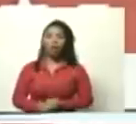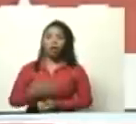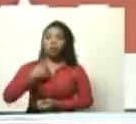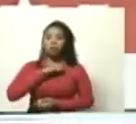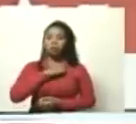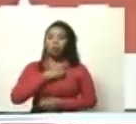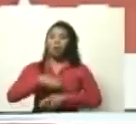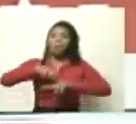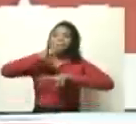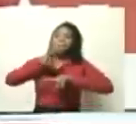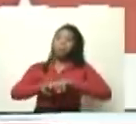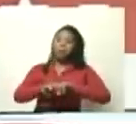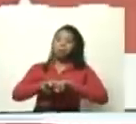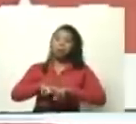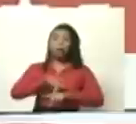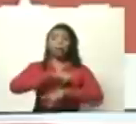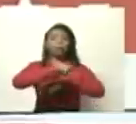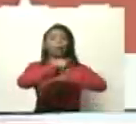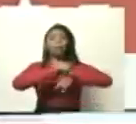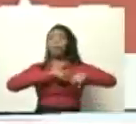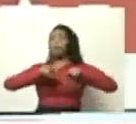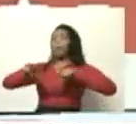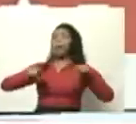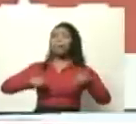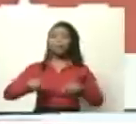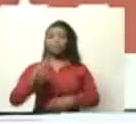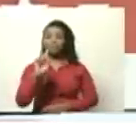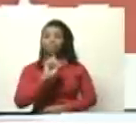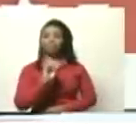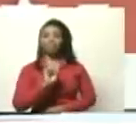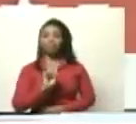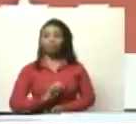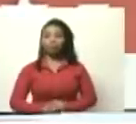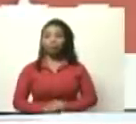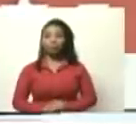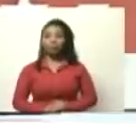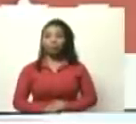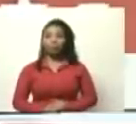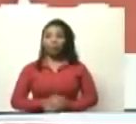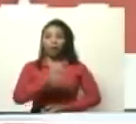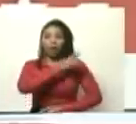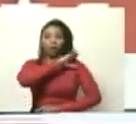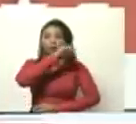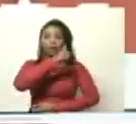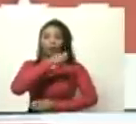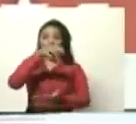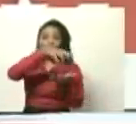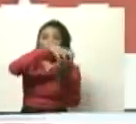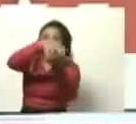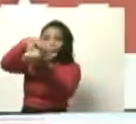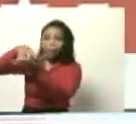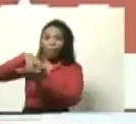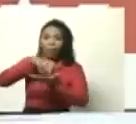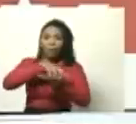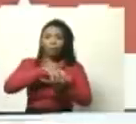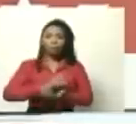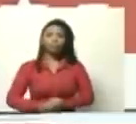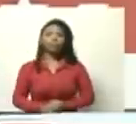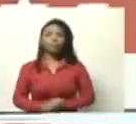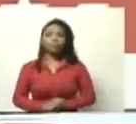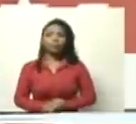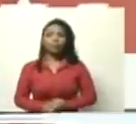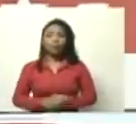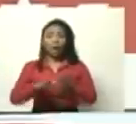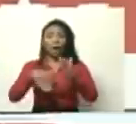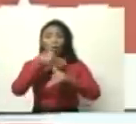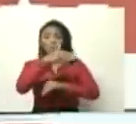nos sentamos a designar nosotros a las directivas estadales y después